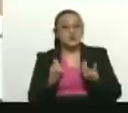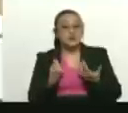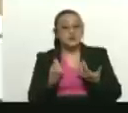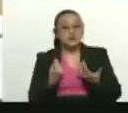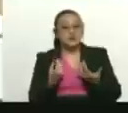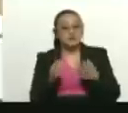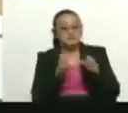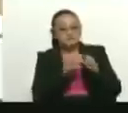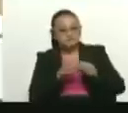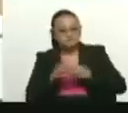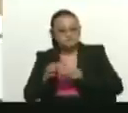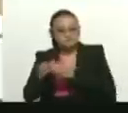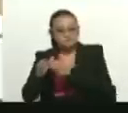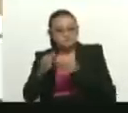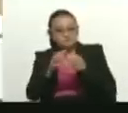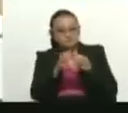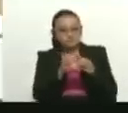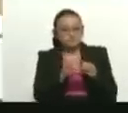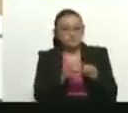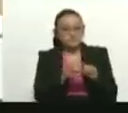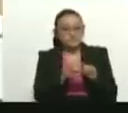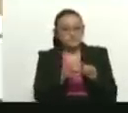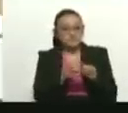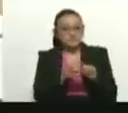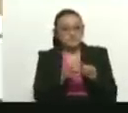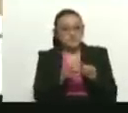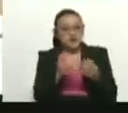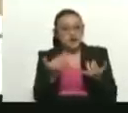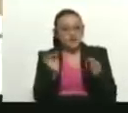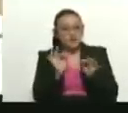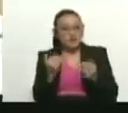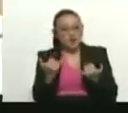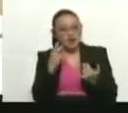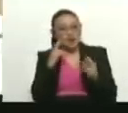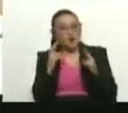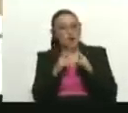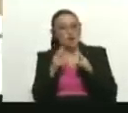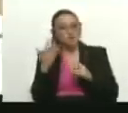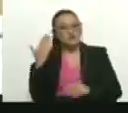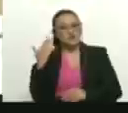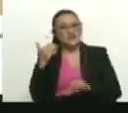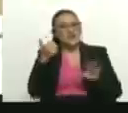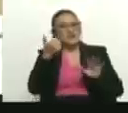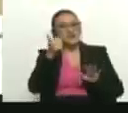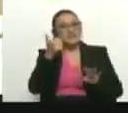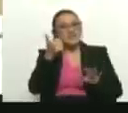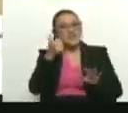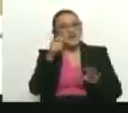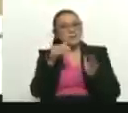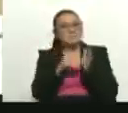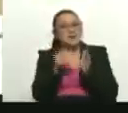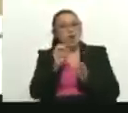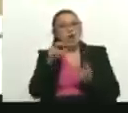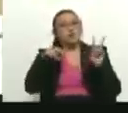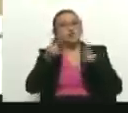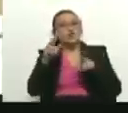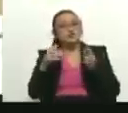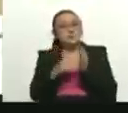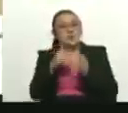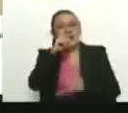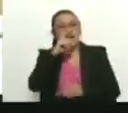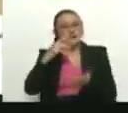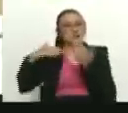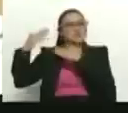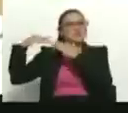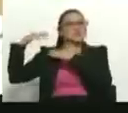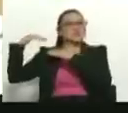sociedad de la manera que la conocemos hace unos 10.000, 12.000 años.